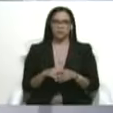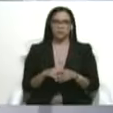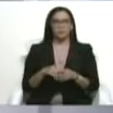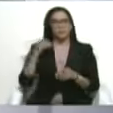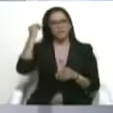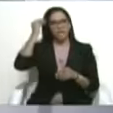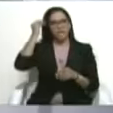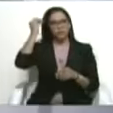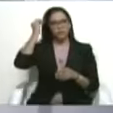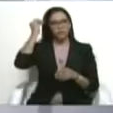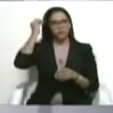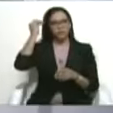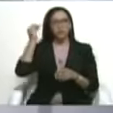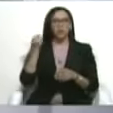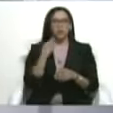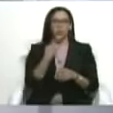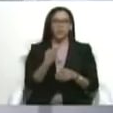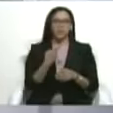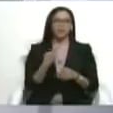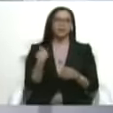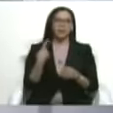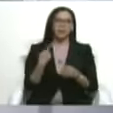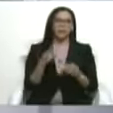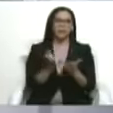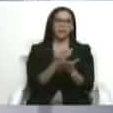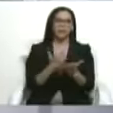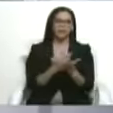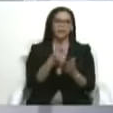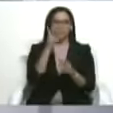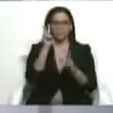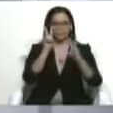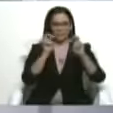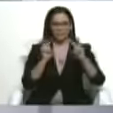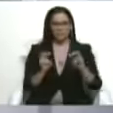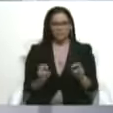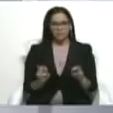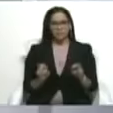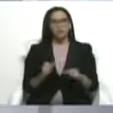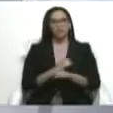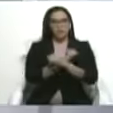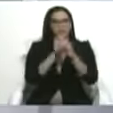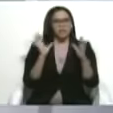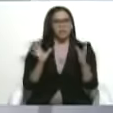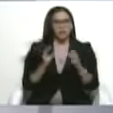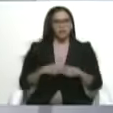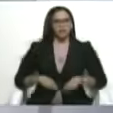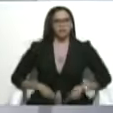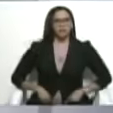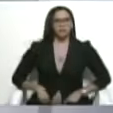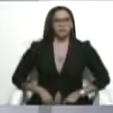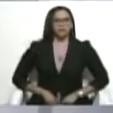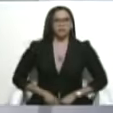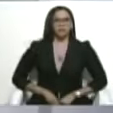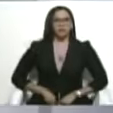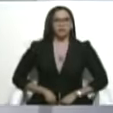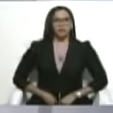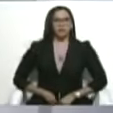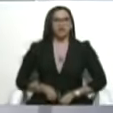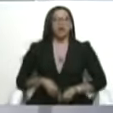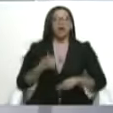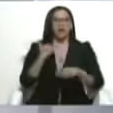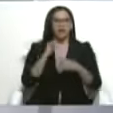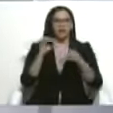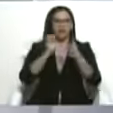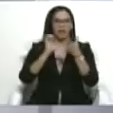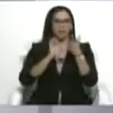Pienso que, como dije, que es una primera fase de la investigación. Obviamente, en marcha hay